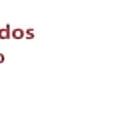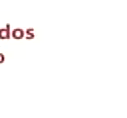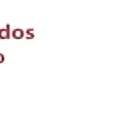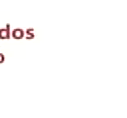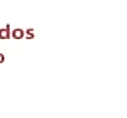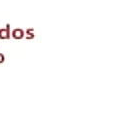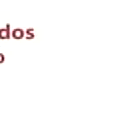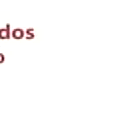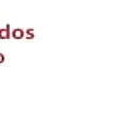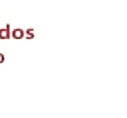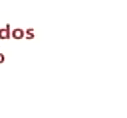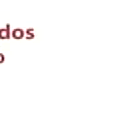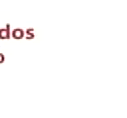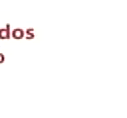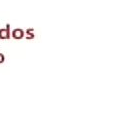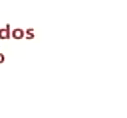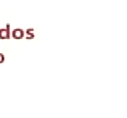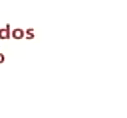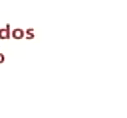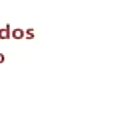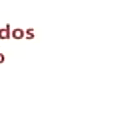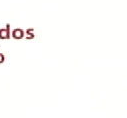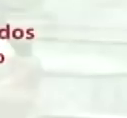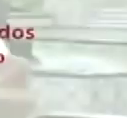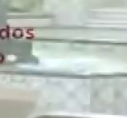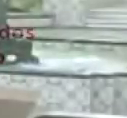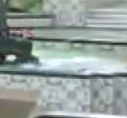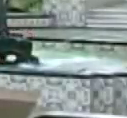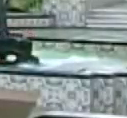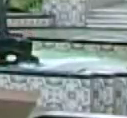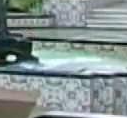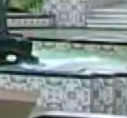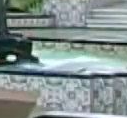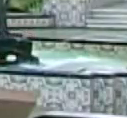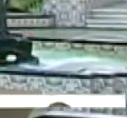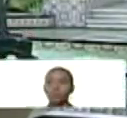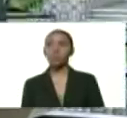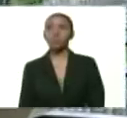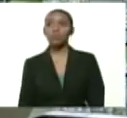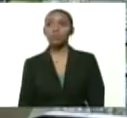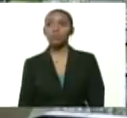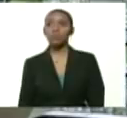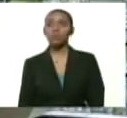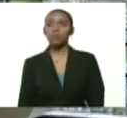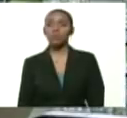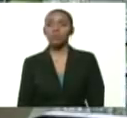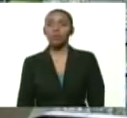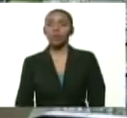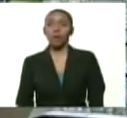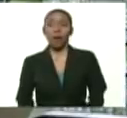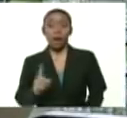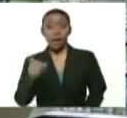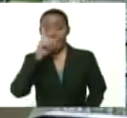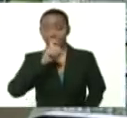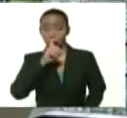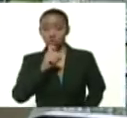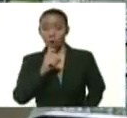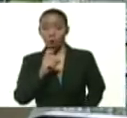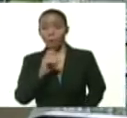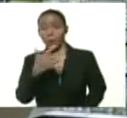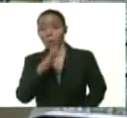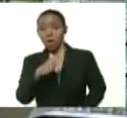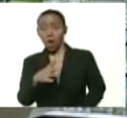que el COVID-19 no afecta a las personas con edades comprendidas